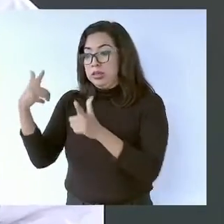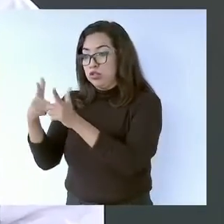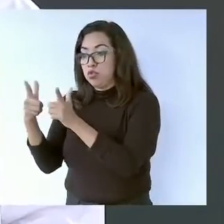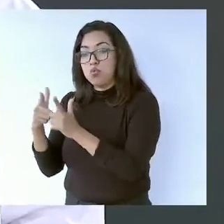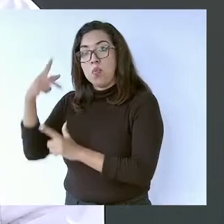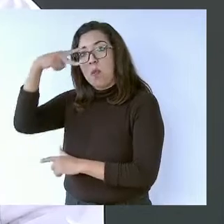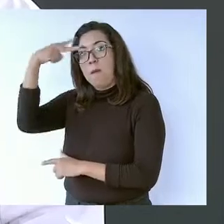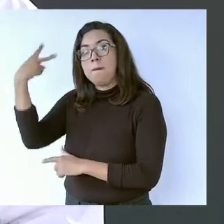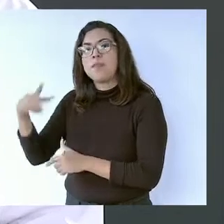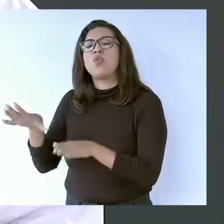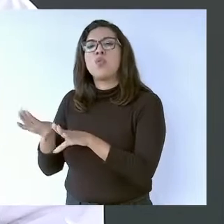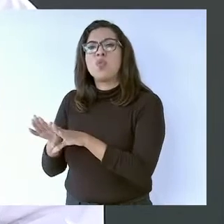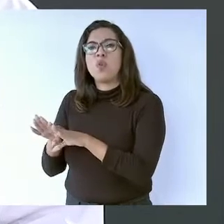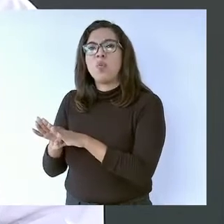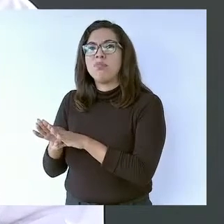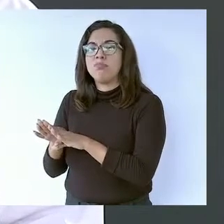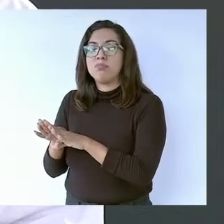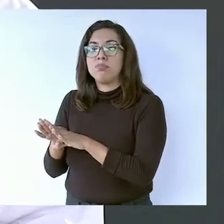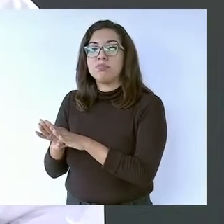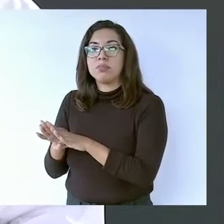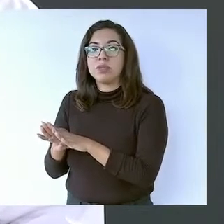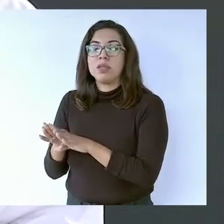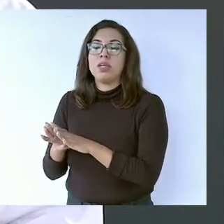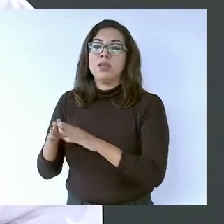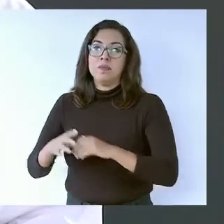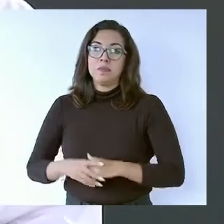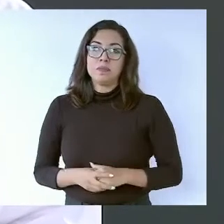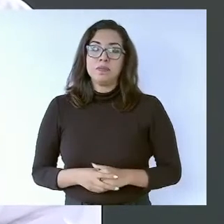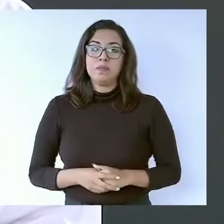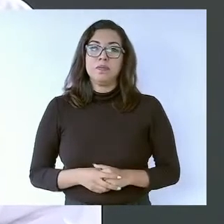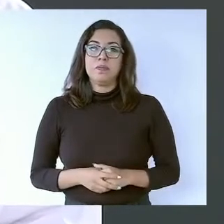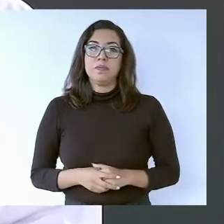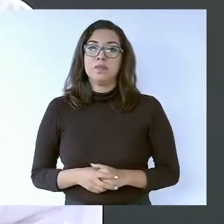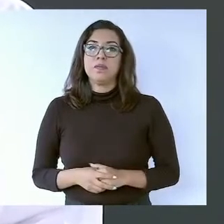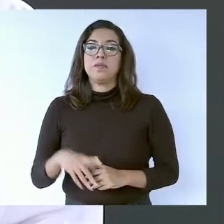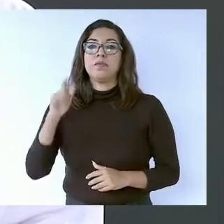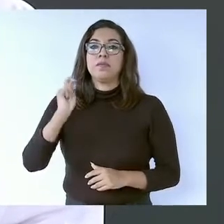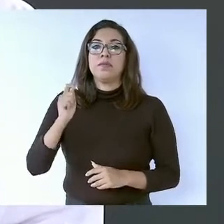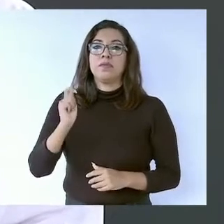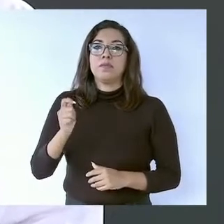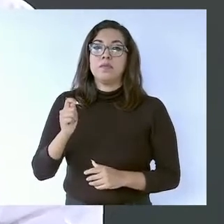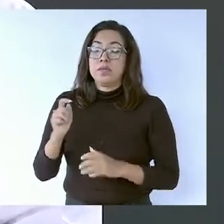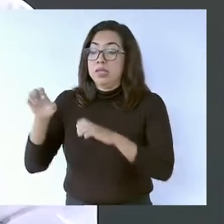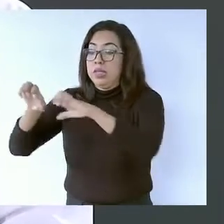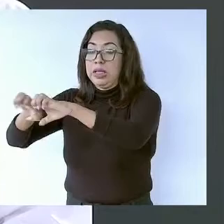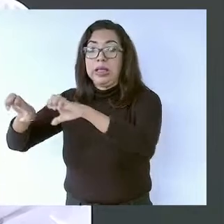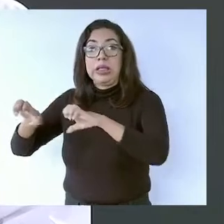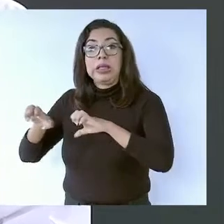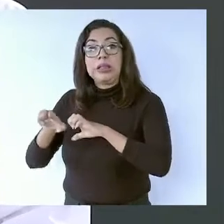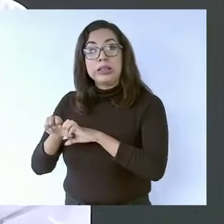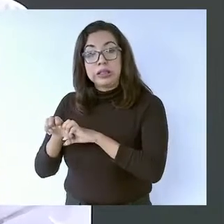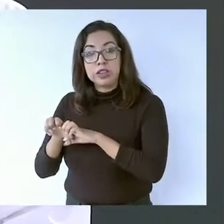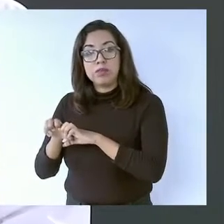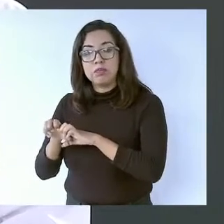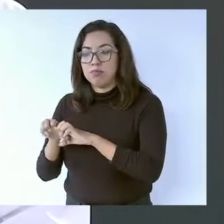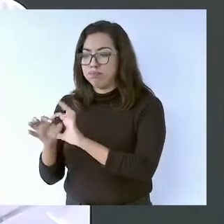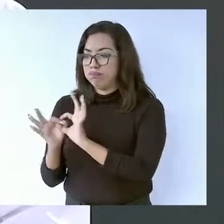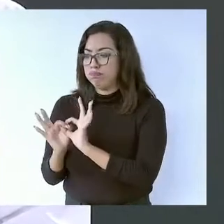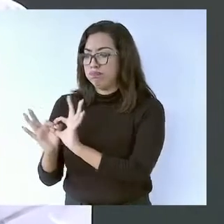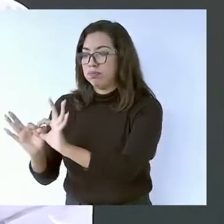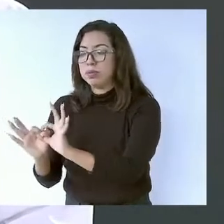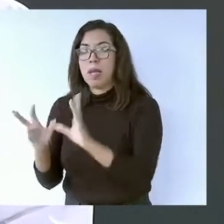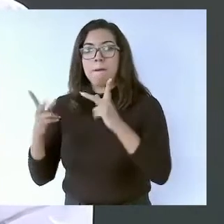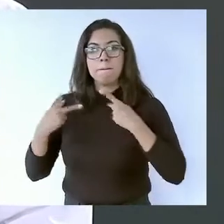sinergia entre Acciona y Grupo México, es decir, nos hemos unido en un solo equipo, integrado por nuestra gente